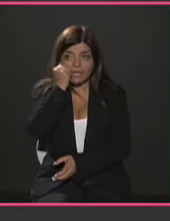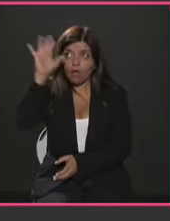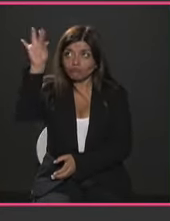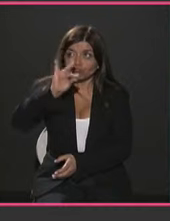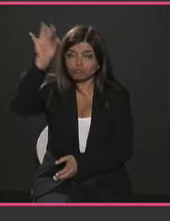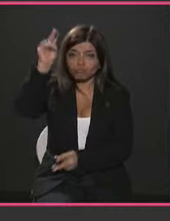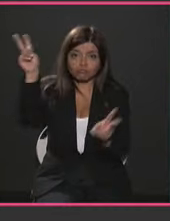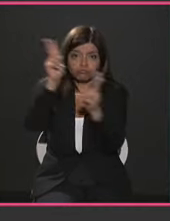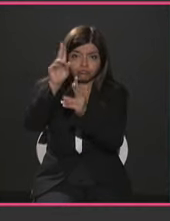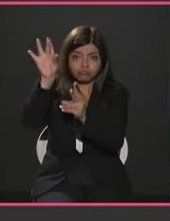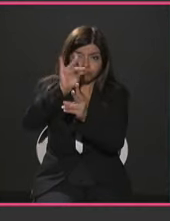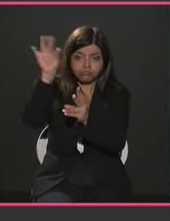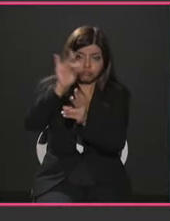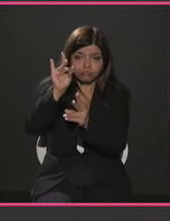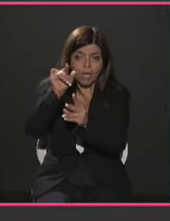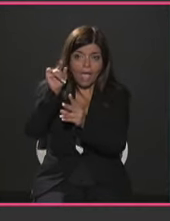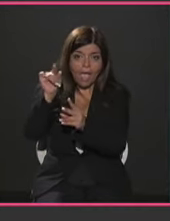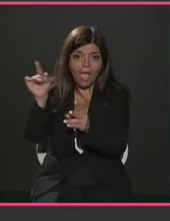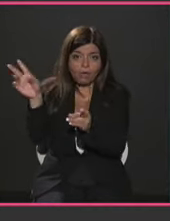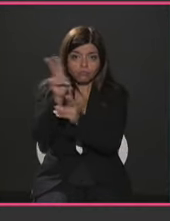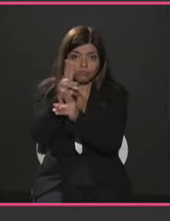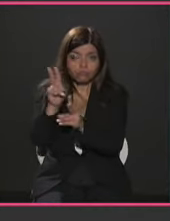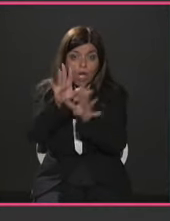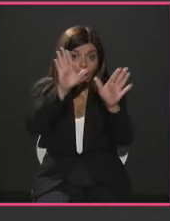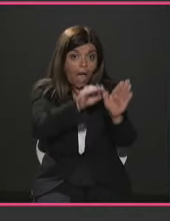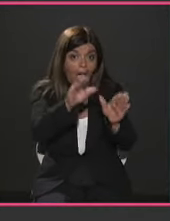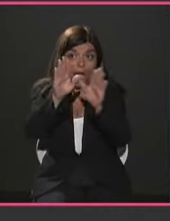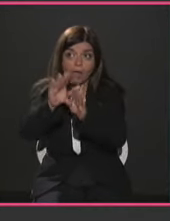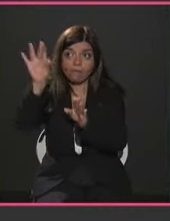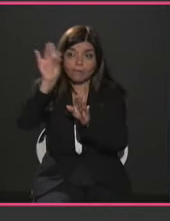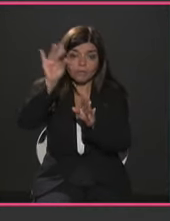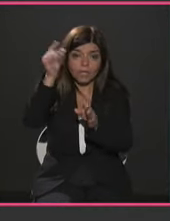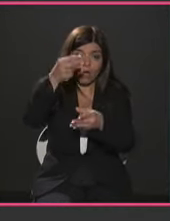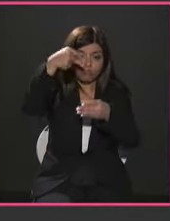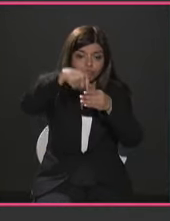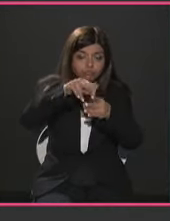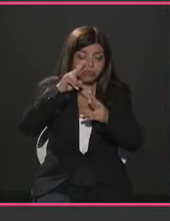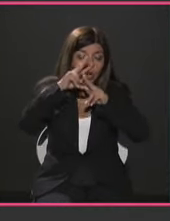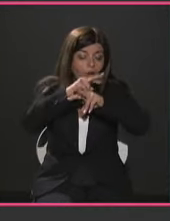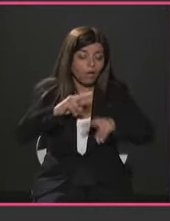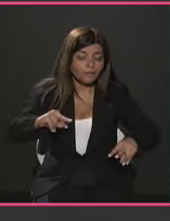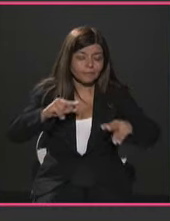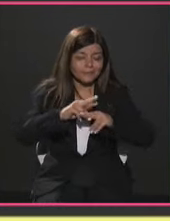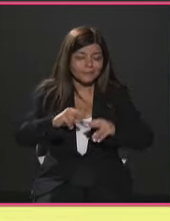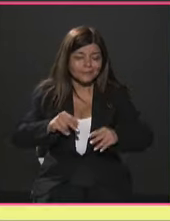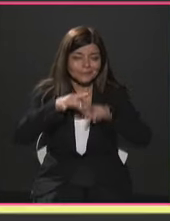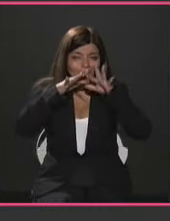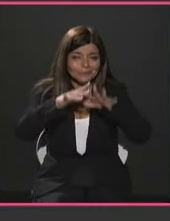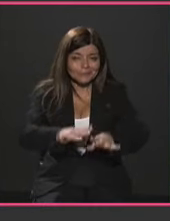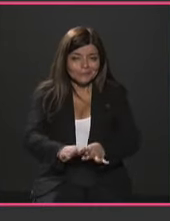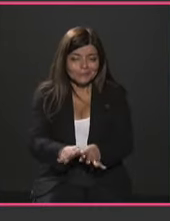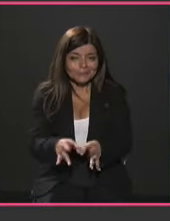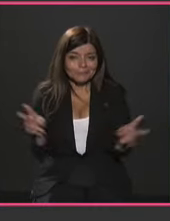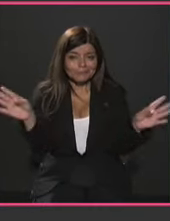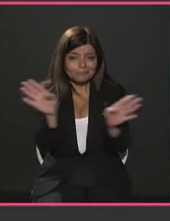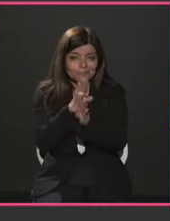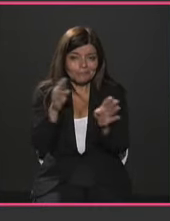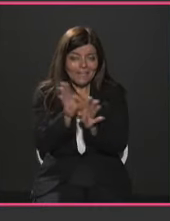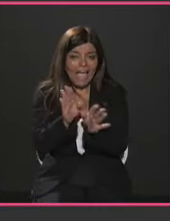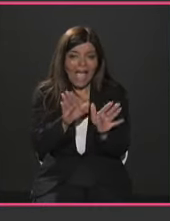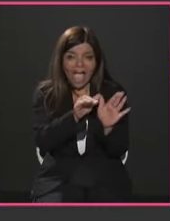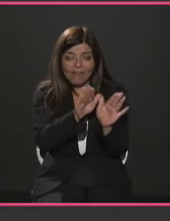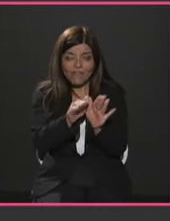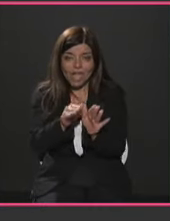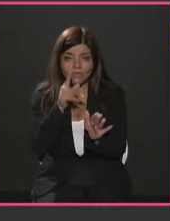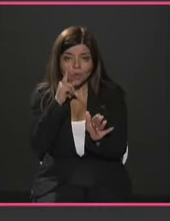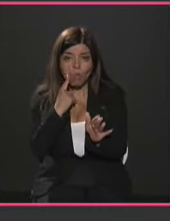afuera en donde hay una gran densidad de aves y podemos detectar la influencia avar utilizando estas pequeñas